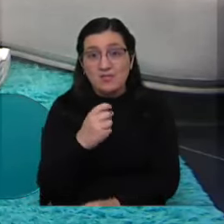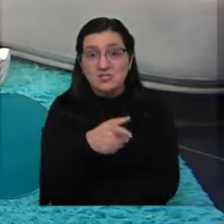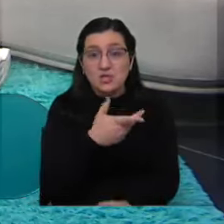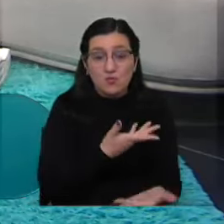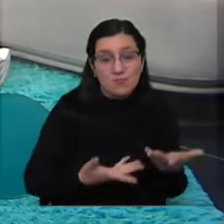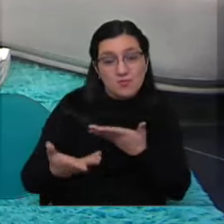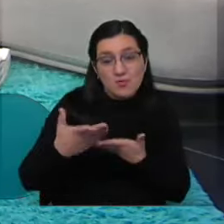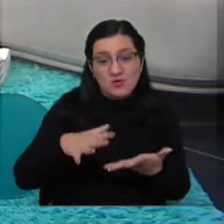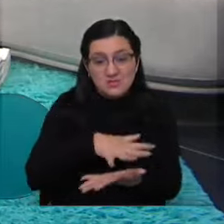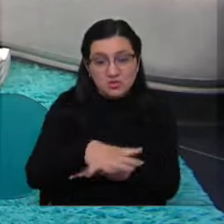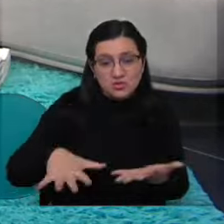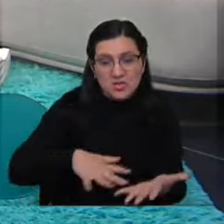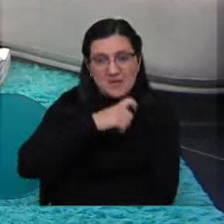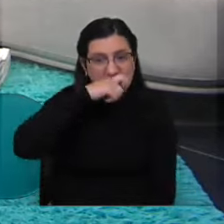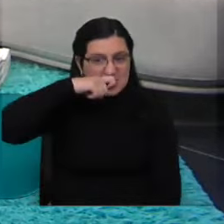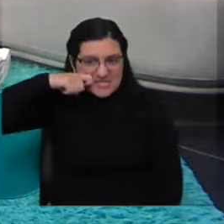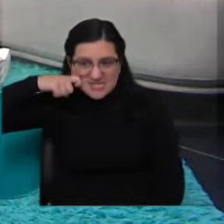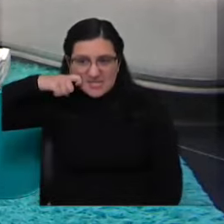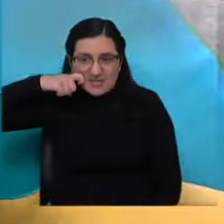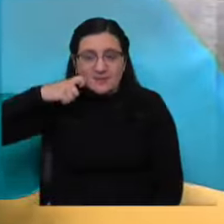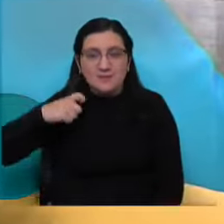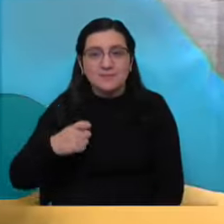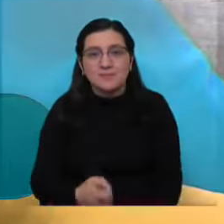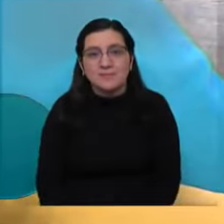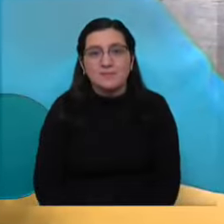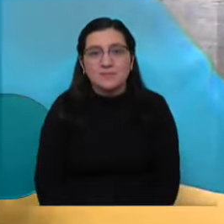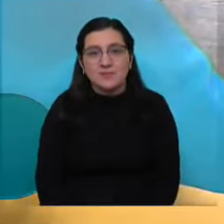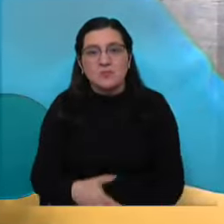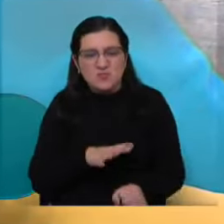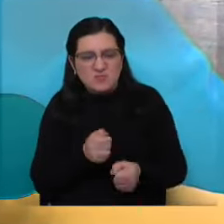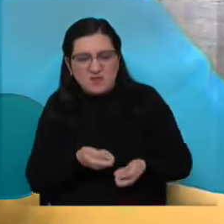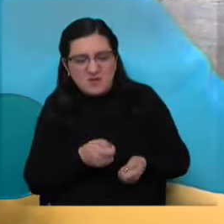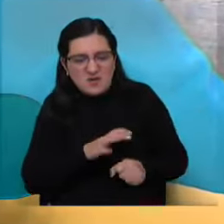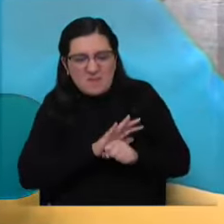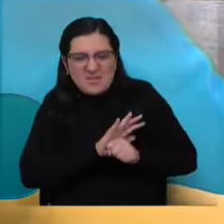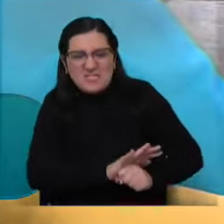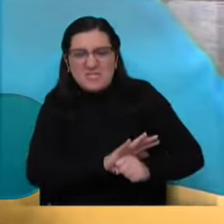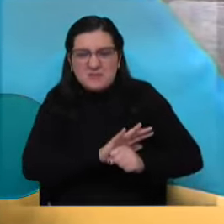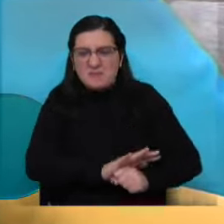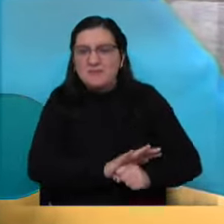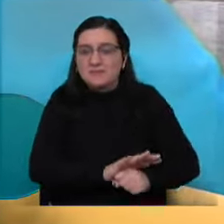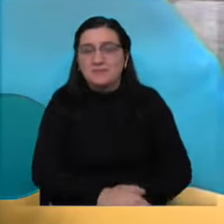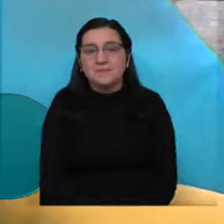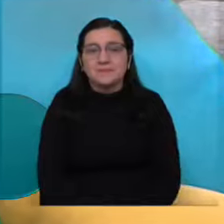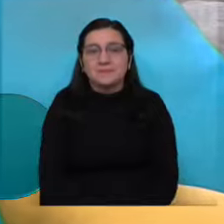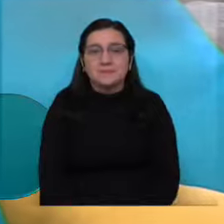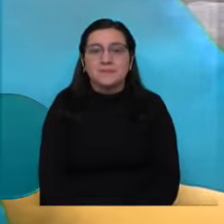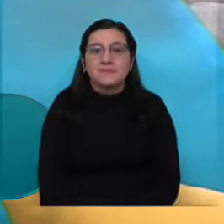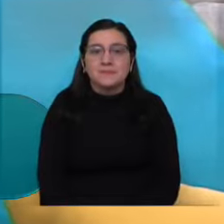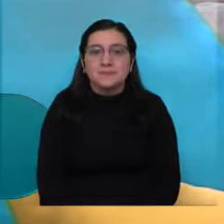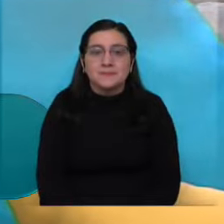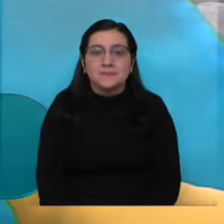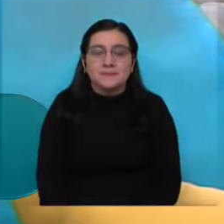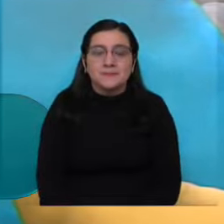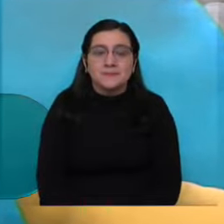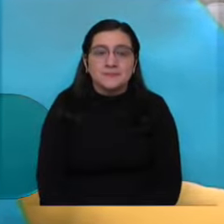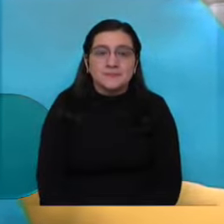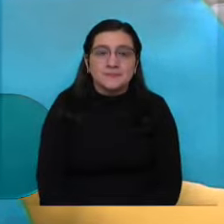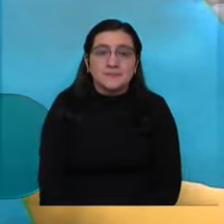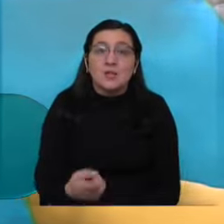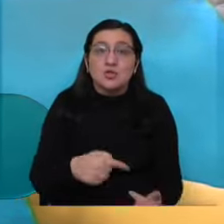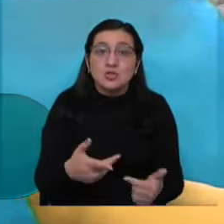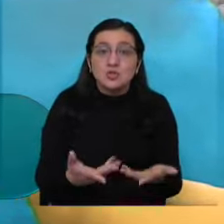una sociedad totalmente machista y muy represiva o represora en ese sentido entonces eh